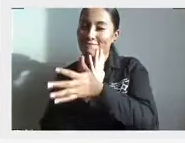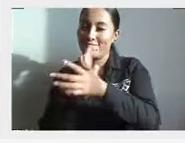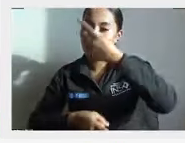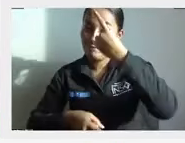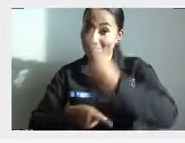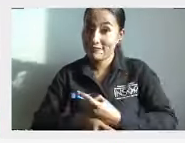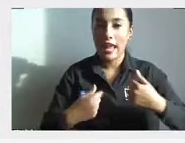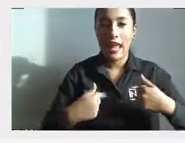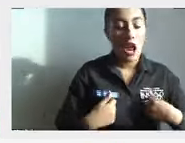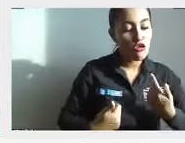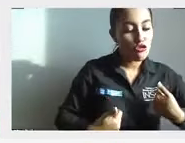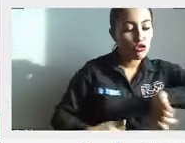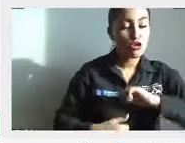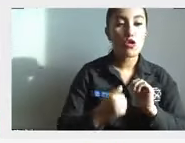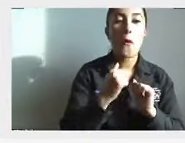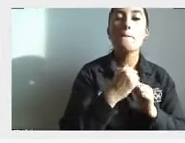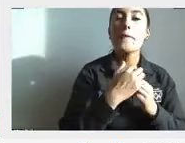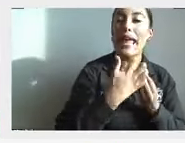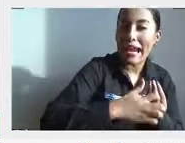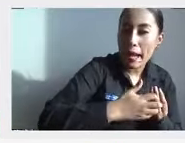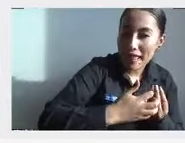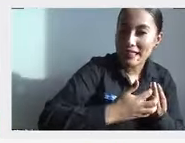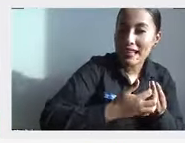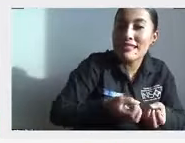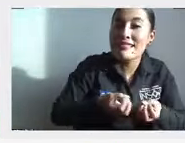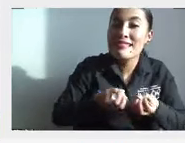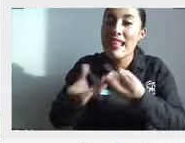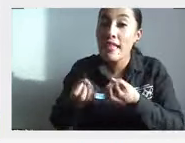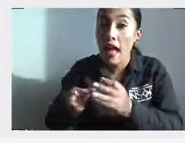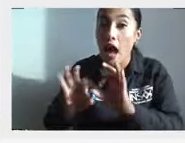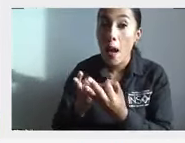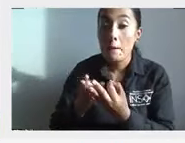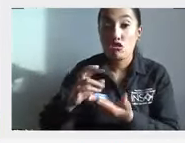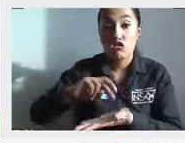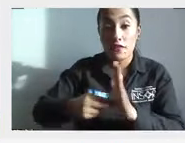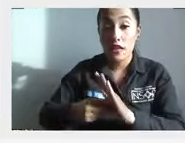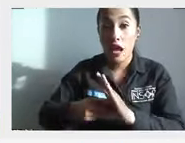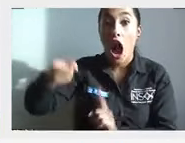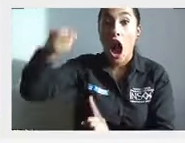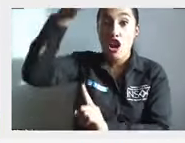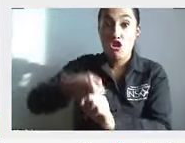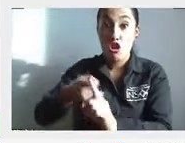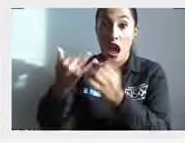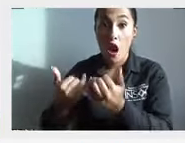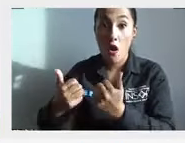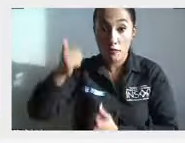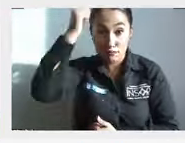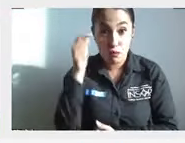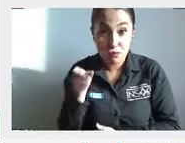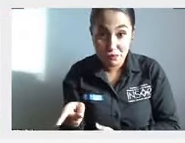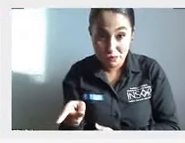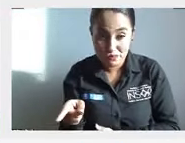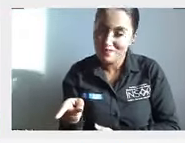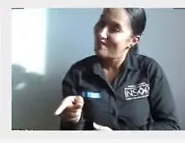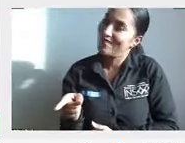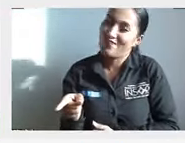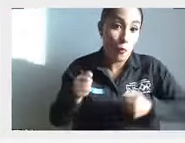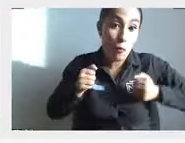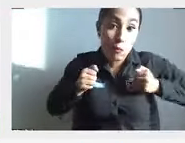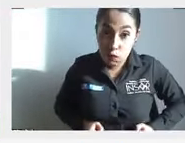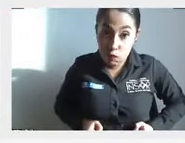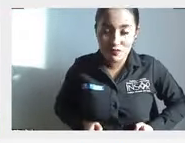a las familias, pero nunca pretender que ellas sean pedagógicamente las maestras, o que hoy la mamá